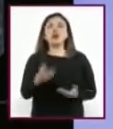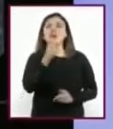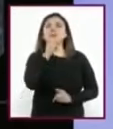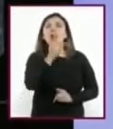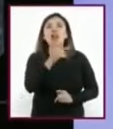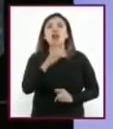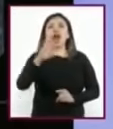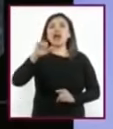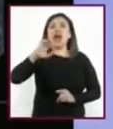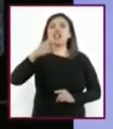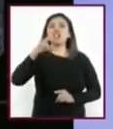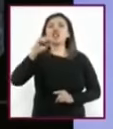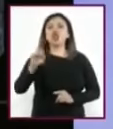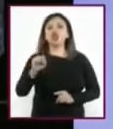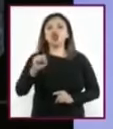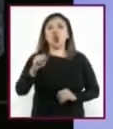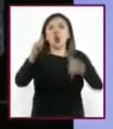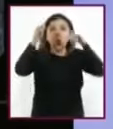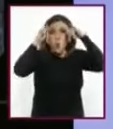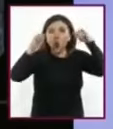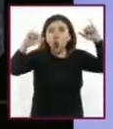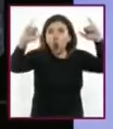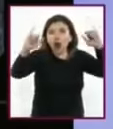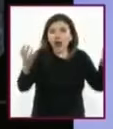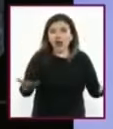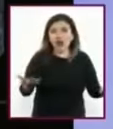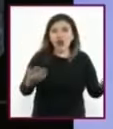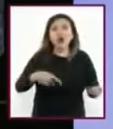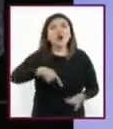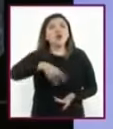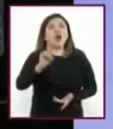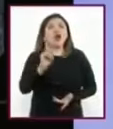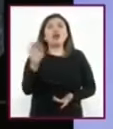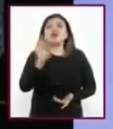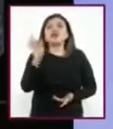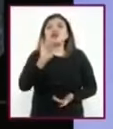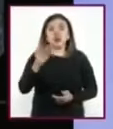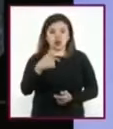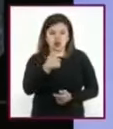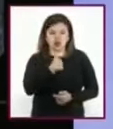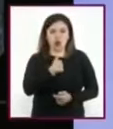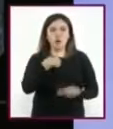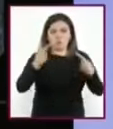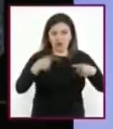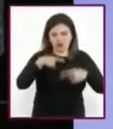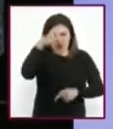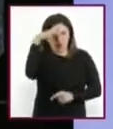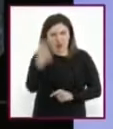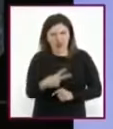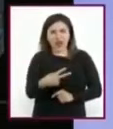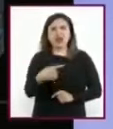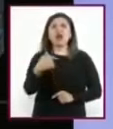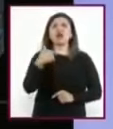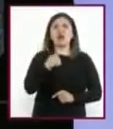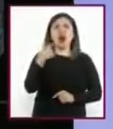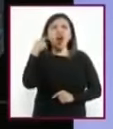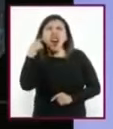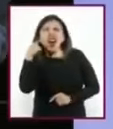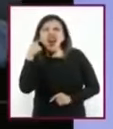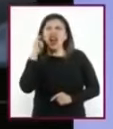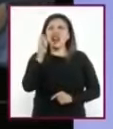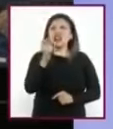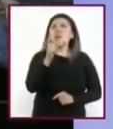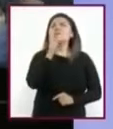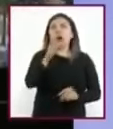palabra cachos en lugar de cuernos, y sin embargo, si uno como mexicano escucha la frase,